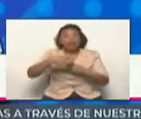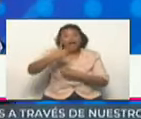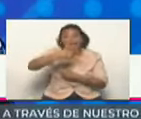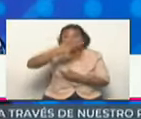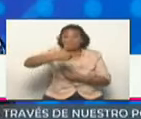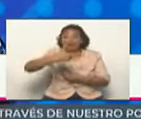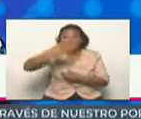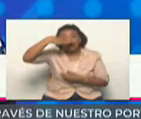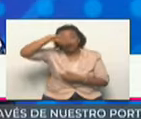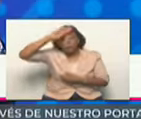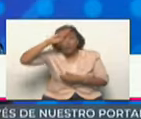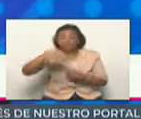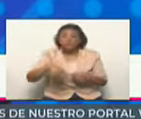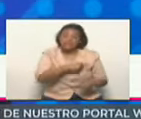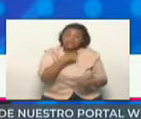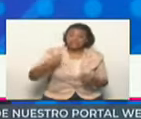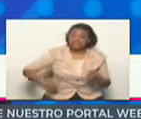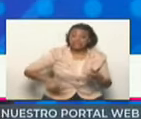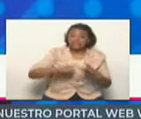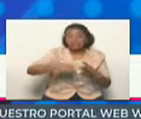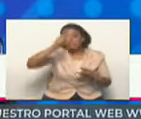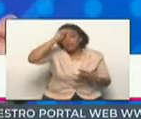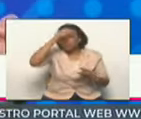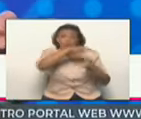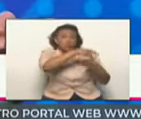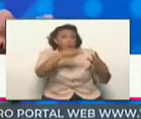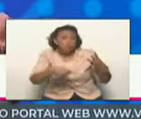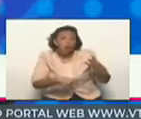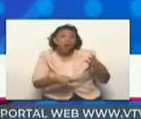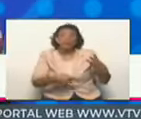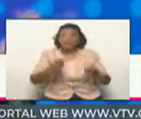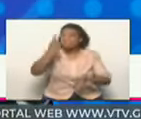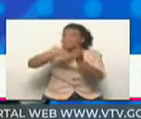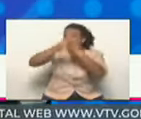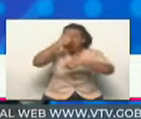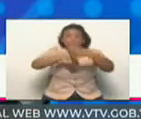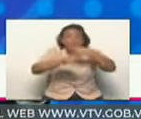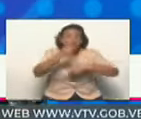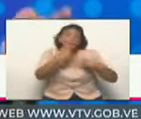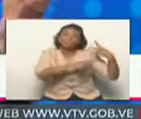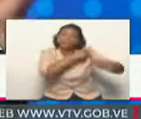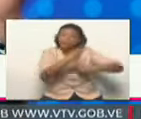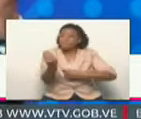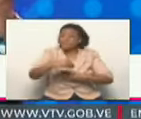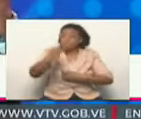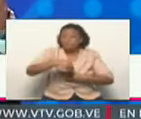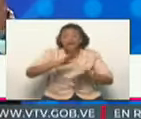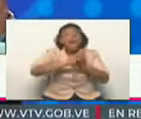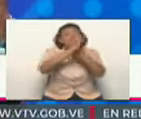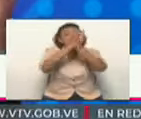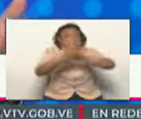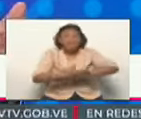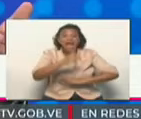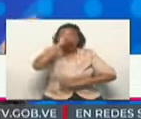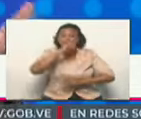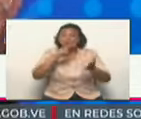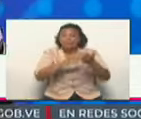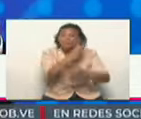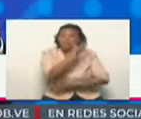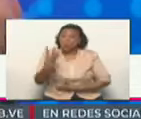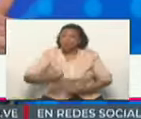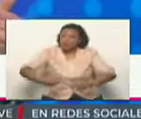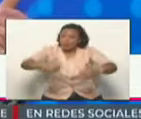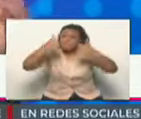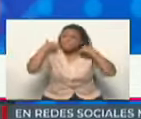vamos a Shanghái, vamos a Turquille, vamos a exportar, vamos a producir y a terminar un año 2024